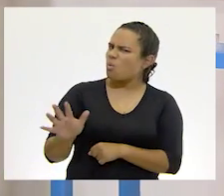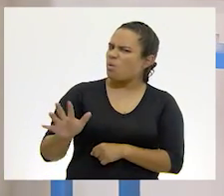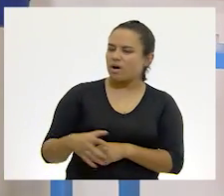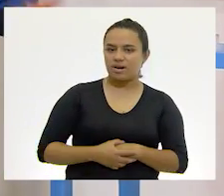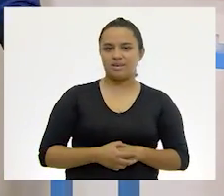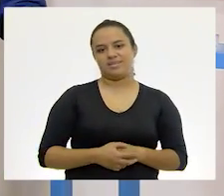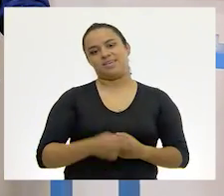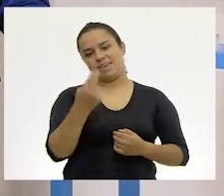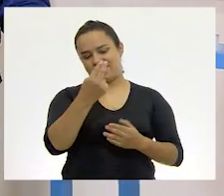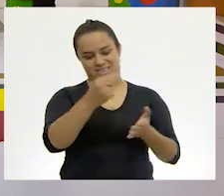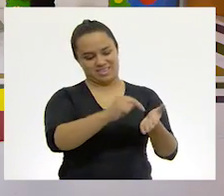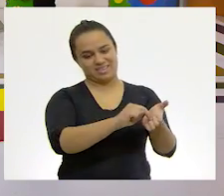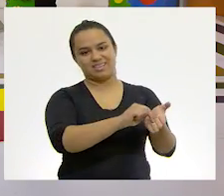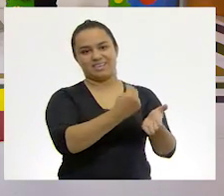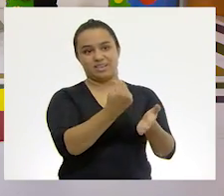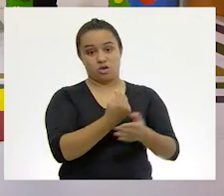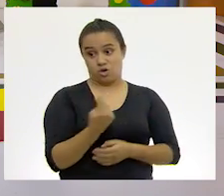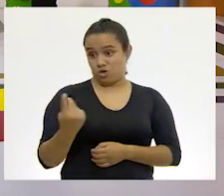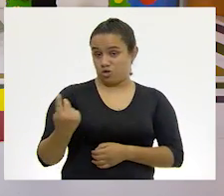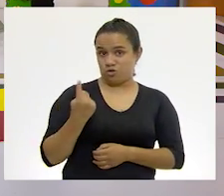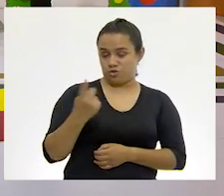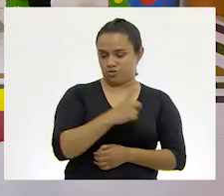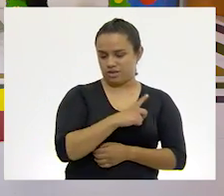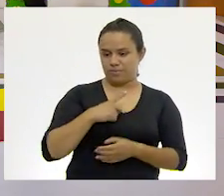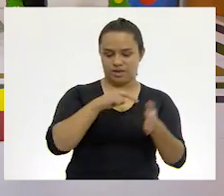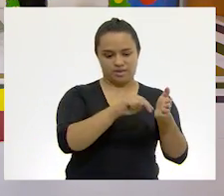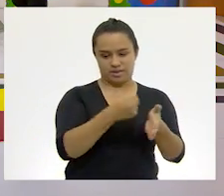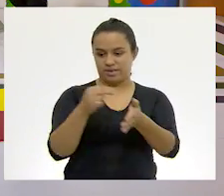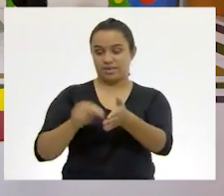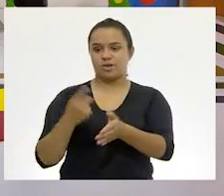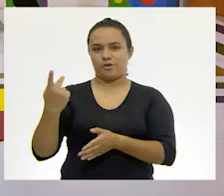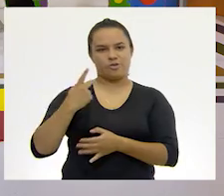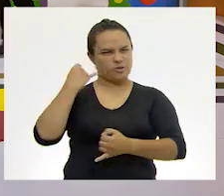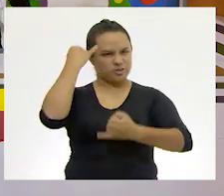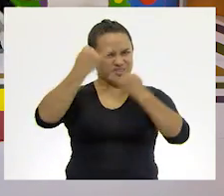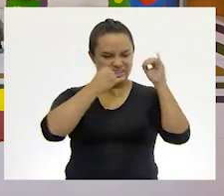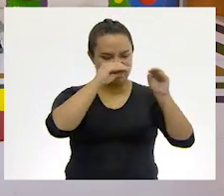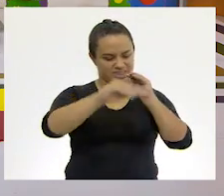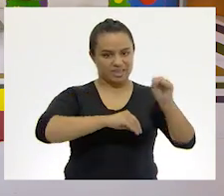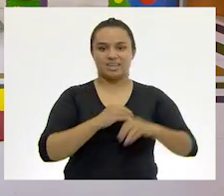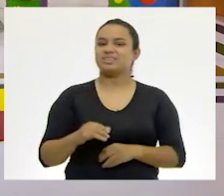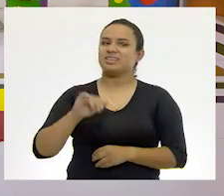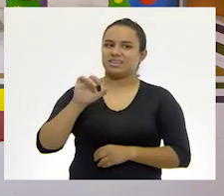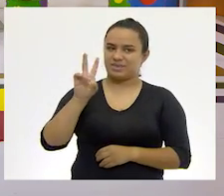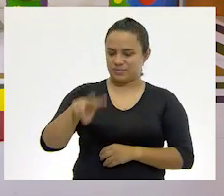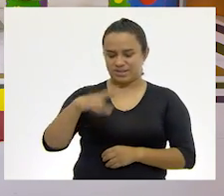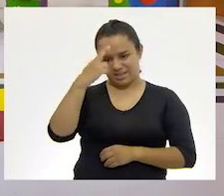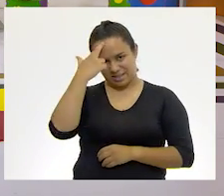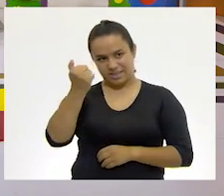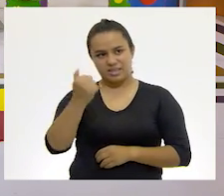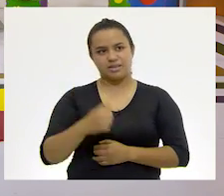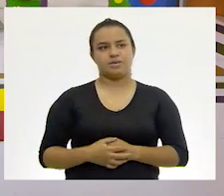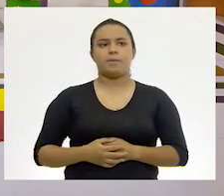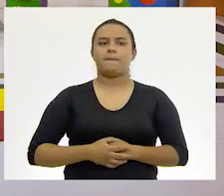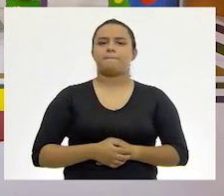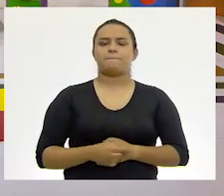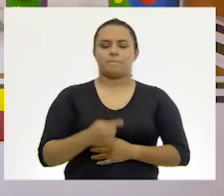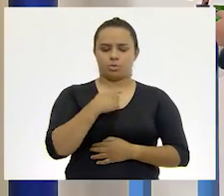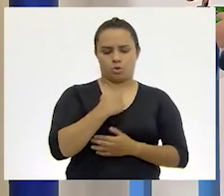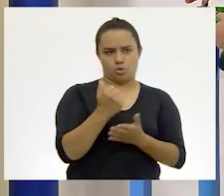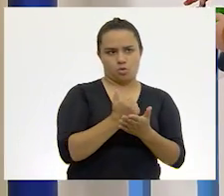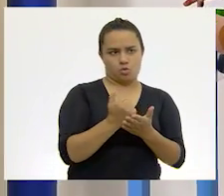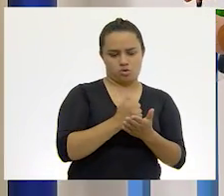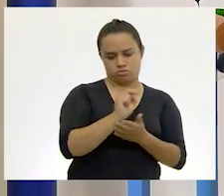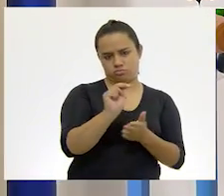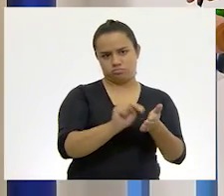cosa? Firmarlos. Los dos tenemos que firmar las dos porque es creación de ambos. Tienes razón. A ver, yo firmaré con azul.